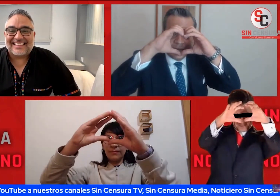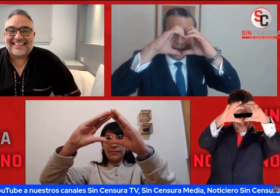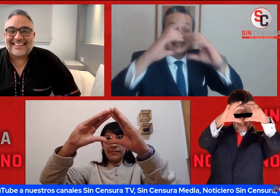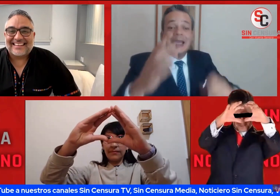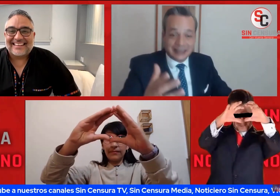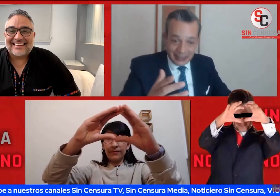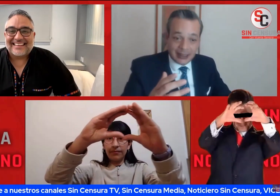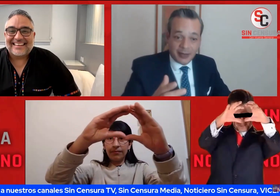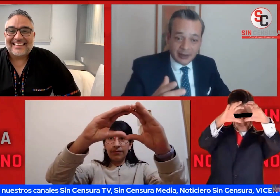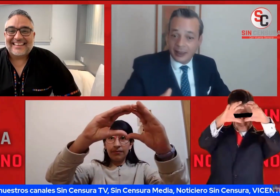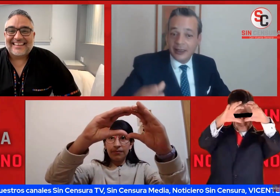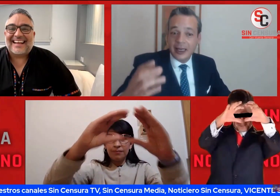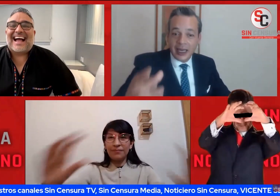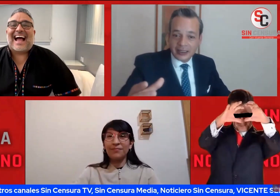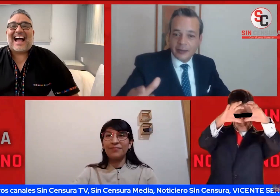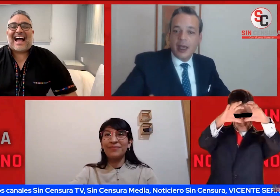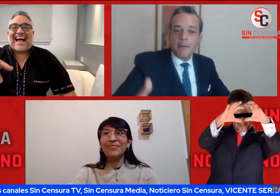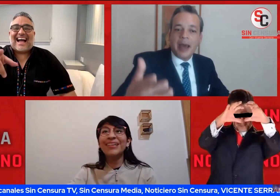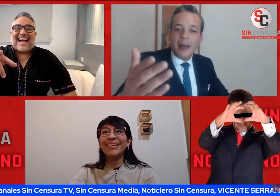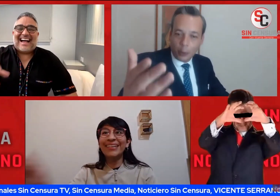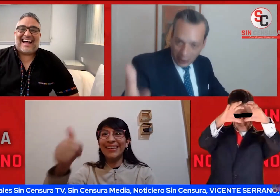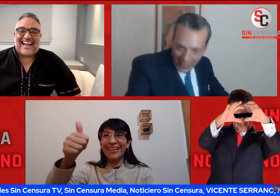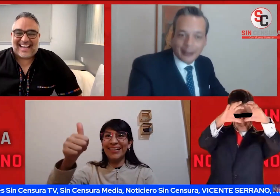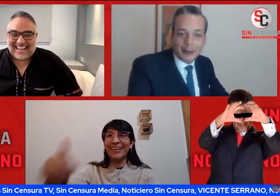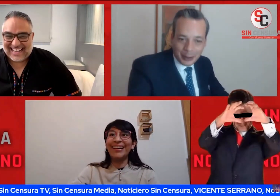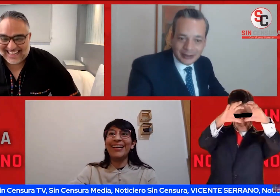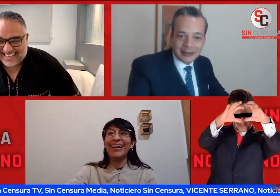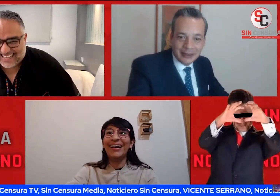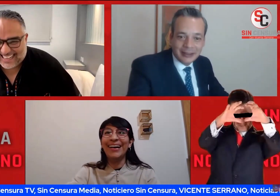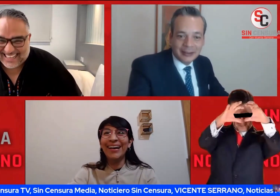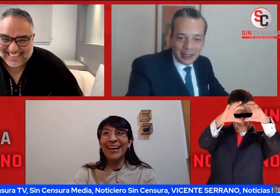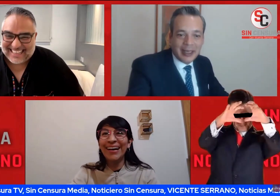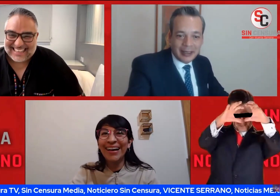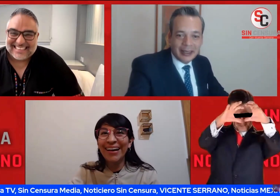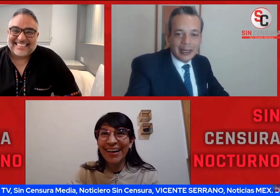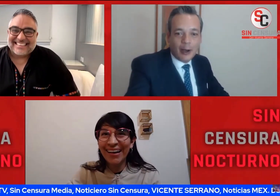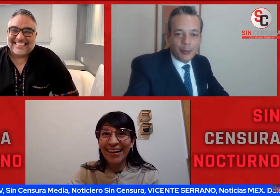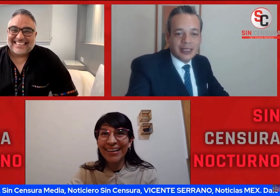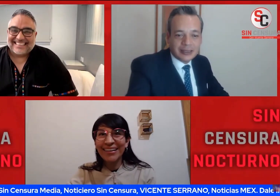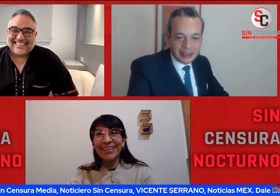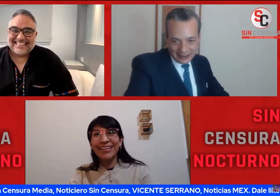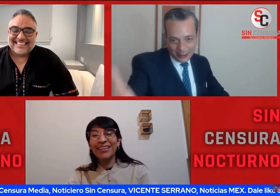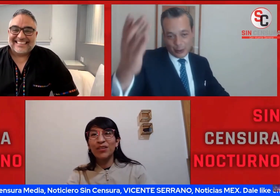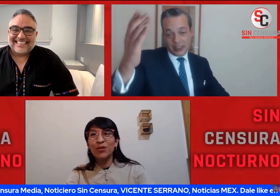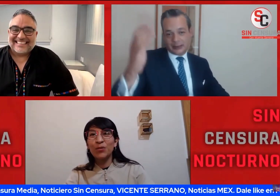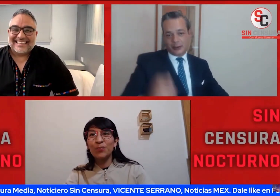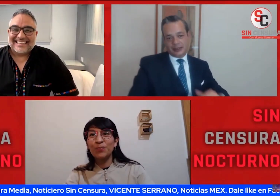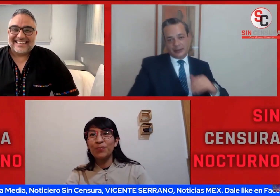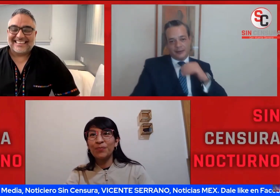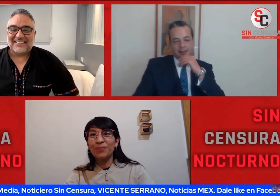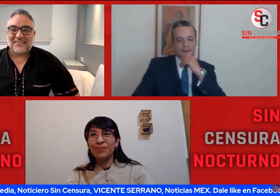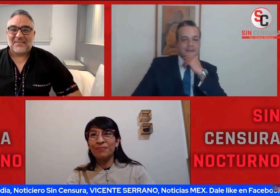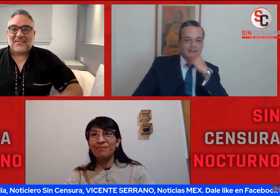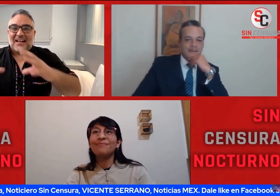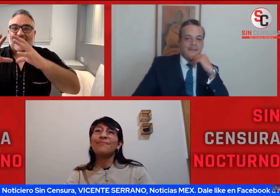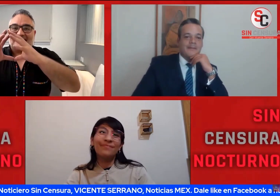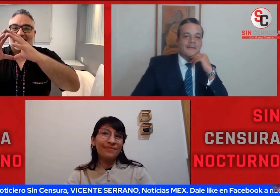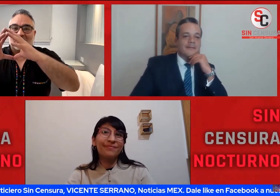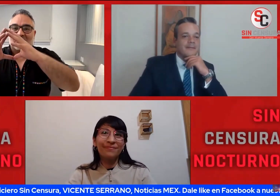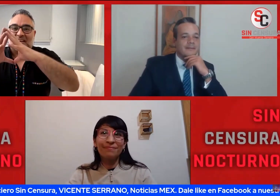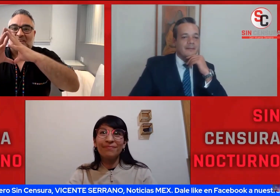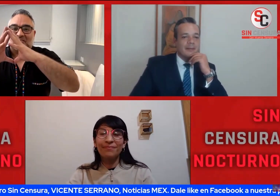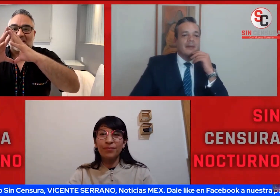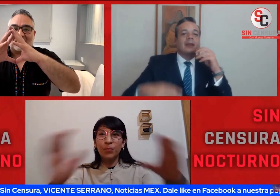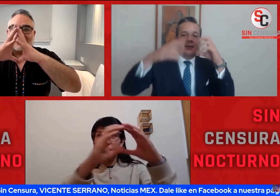que peñanetista, exactamente, para burlarnos que no podía ser ni siquiera un corazón este hombre. Así,